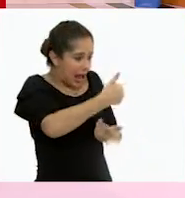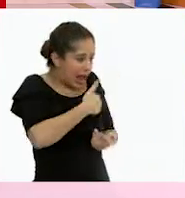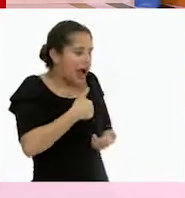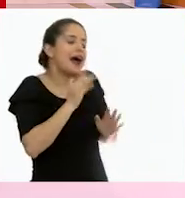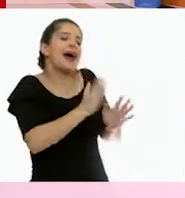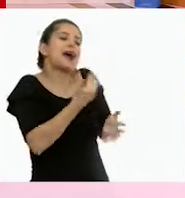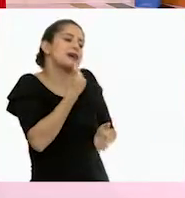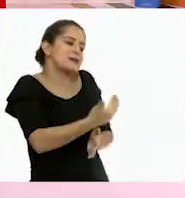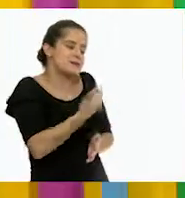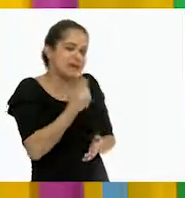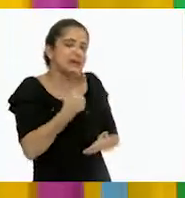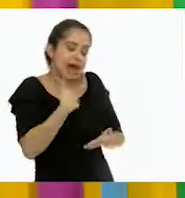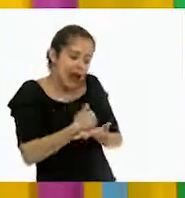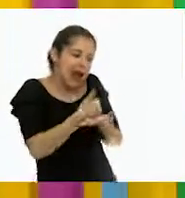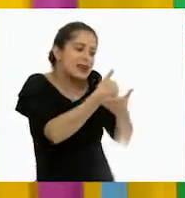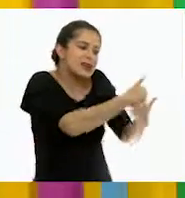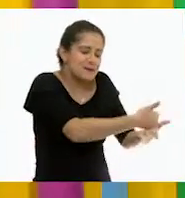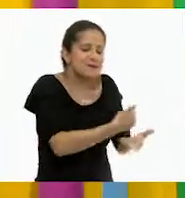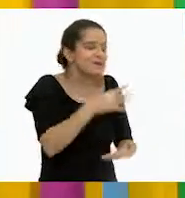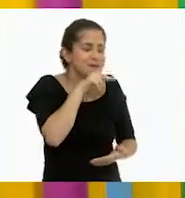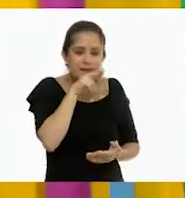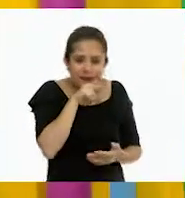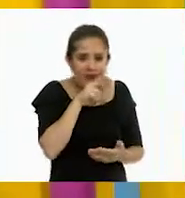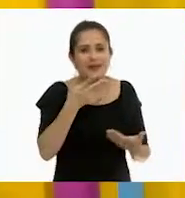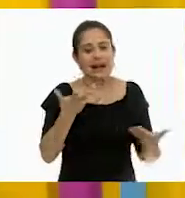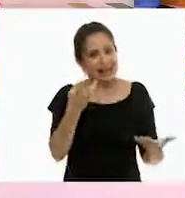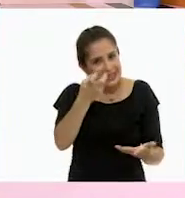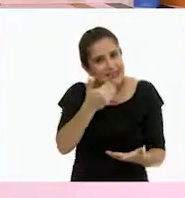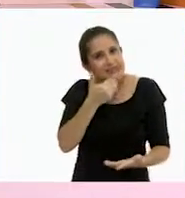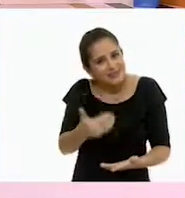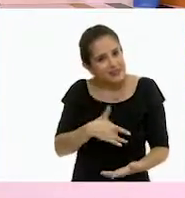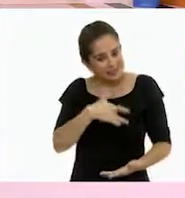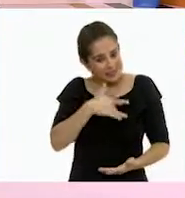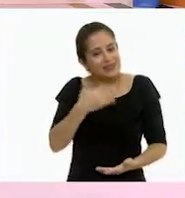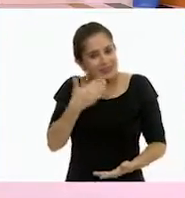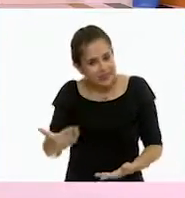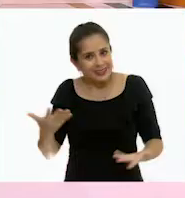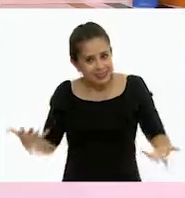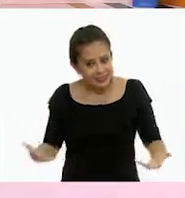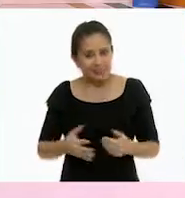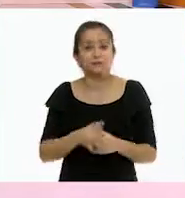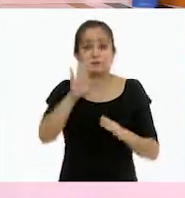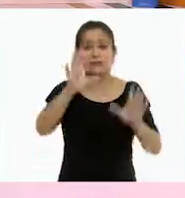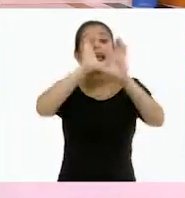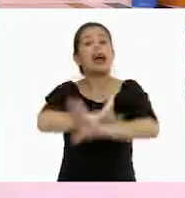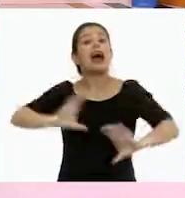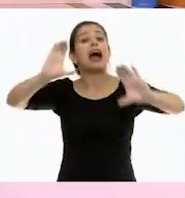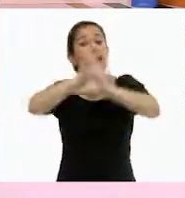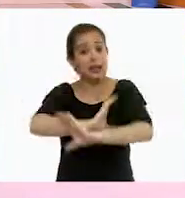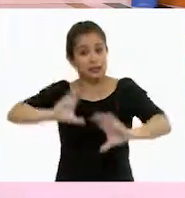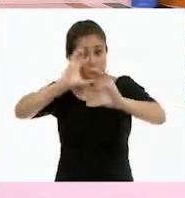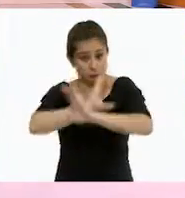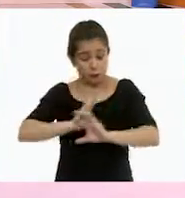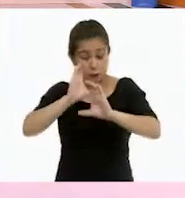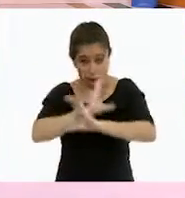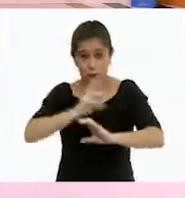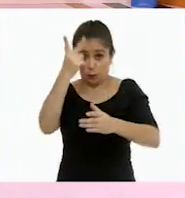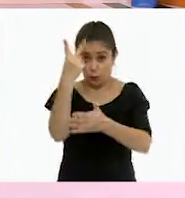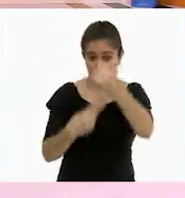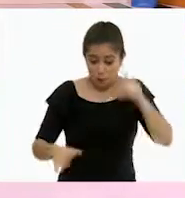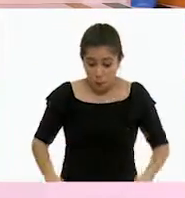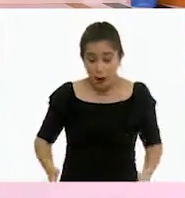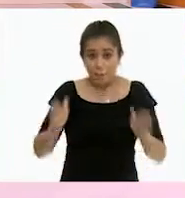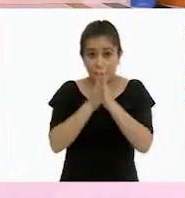tú. Claro, por ayudar. Así es. Muy bien, ahora vamos a jugar el juego. La vale. Canción dice así, ¿eh? Ahora manos y canto, ¿eh? Y